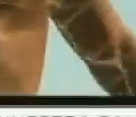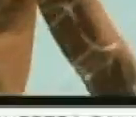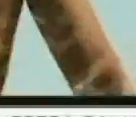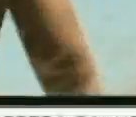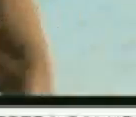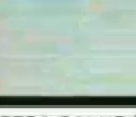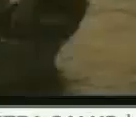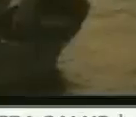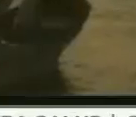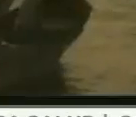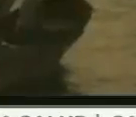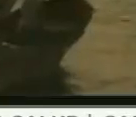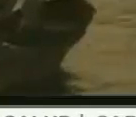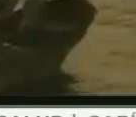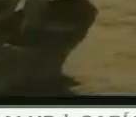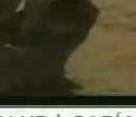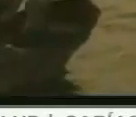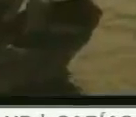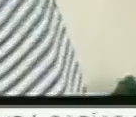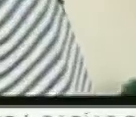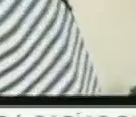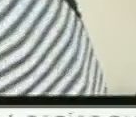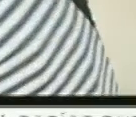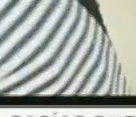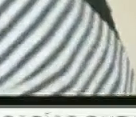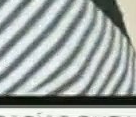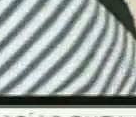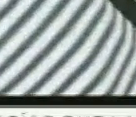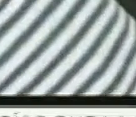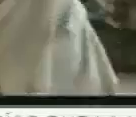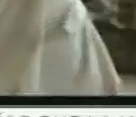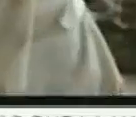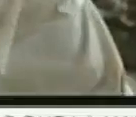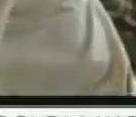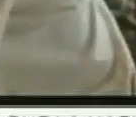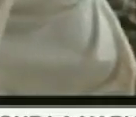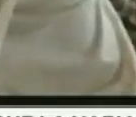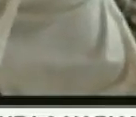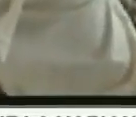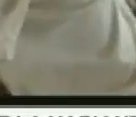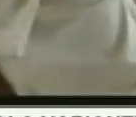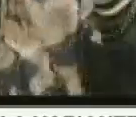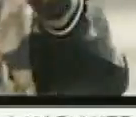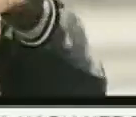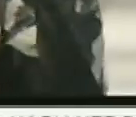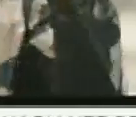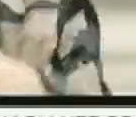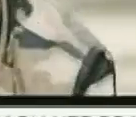Crear, crear.